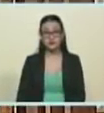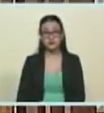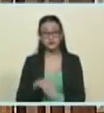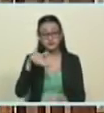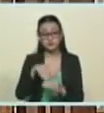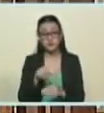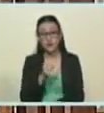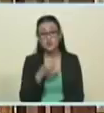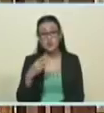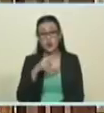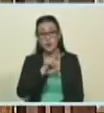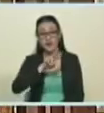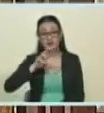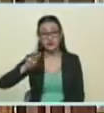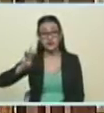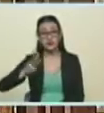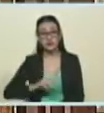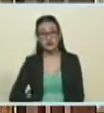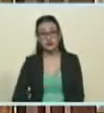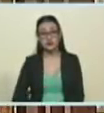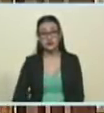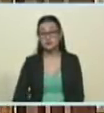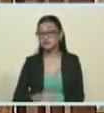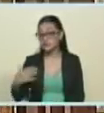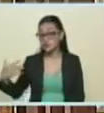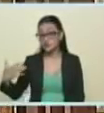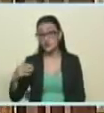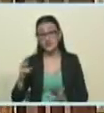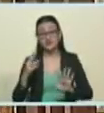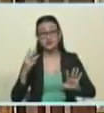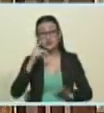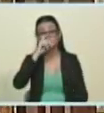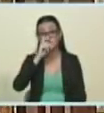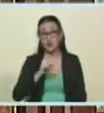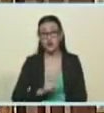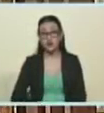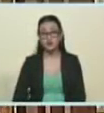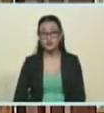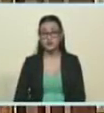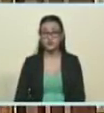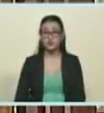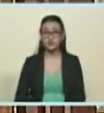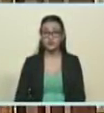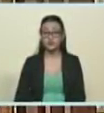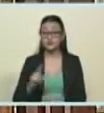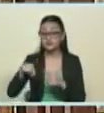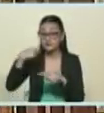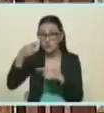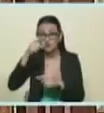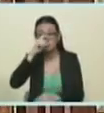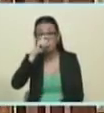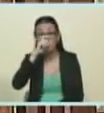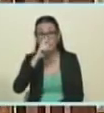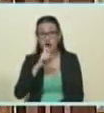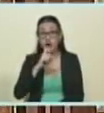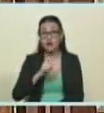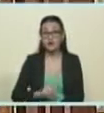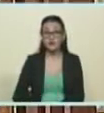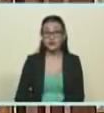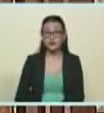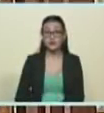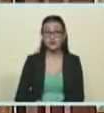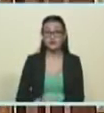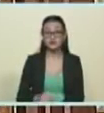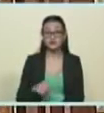La elección número 23 en 18 años. Y el próximo año,